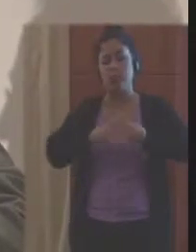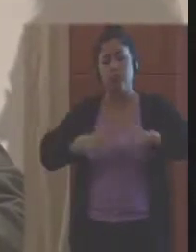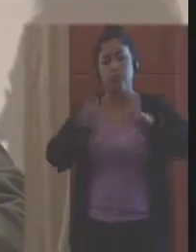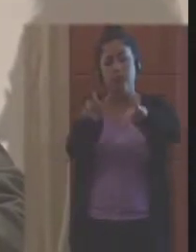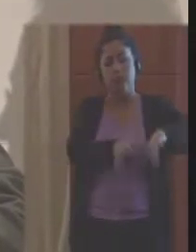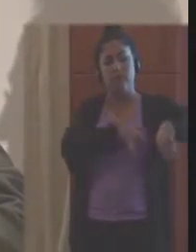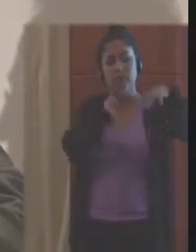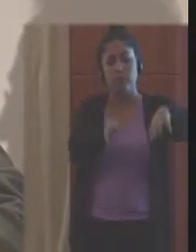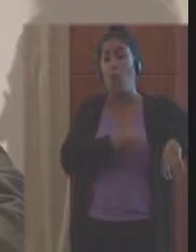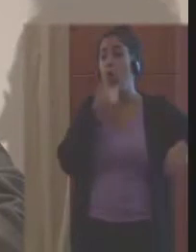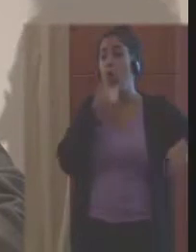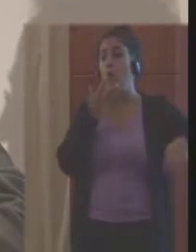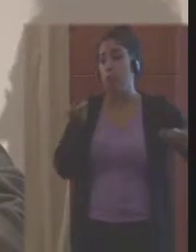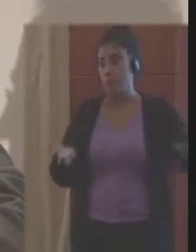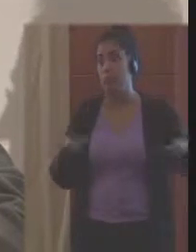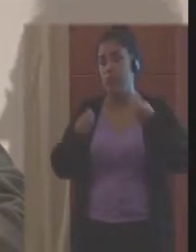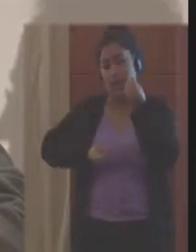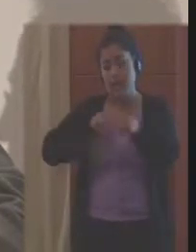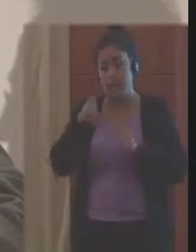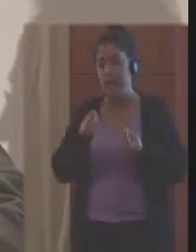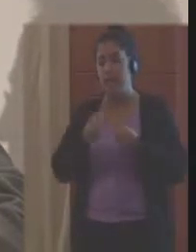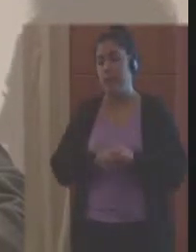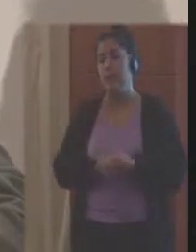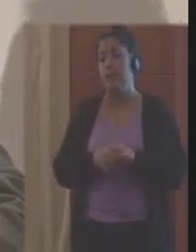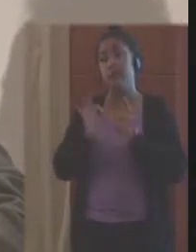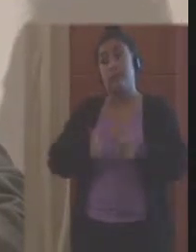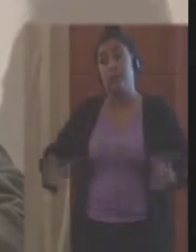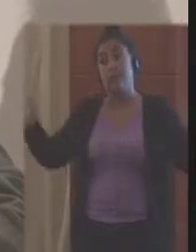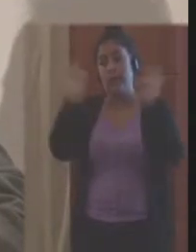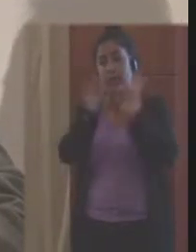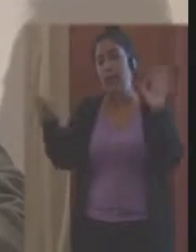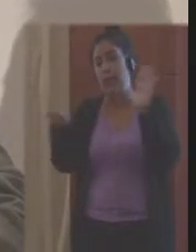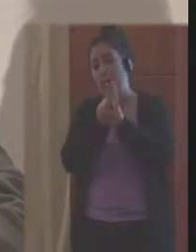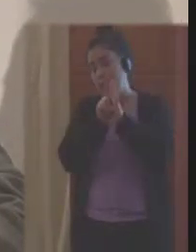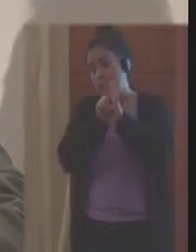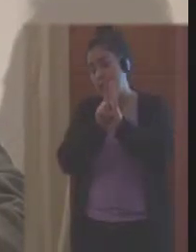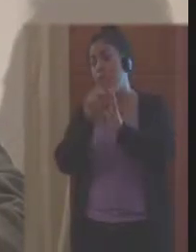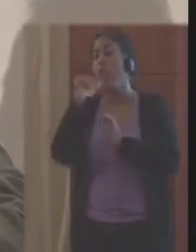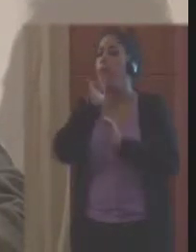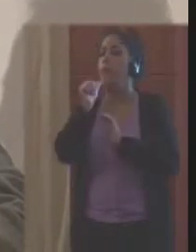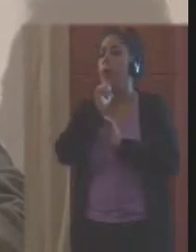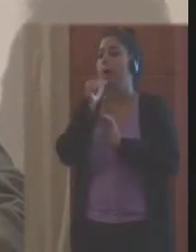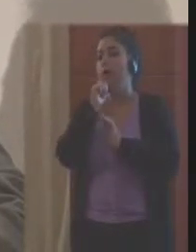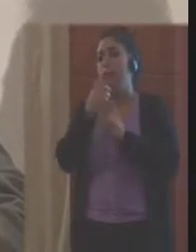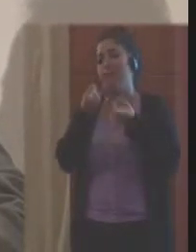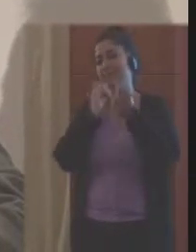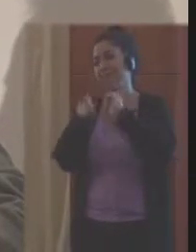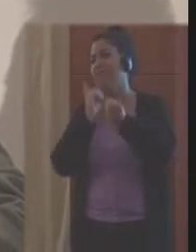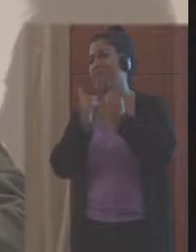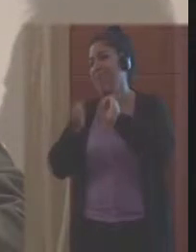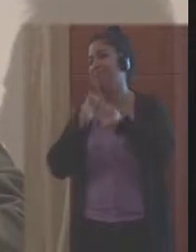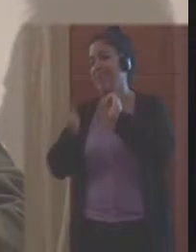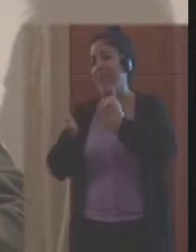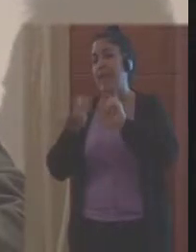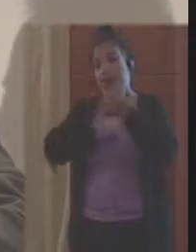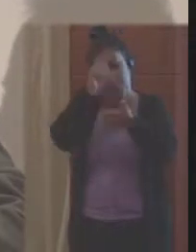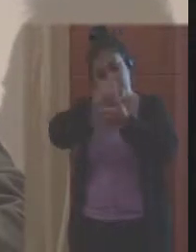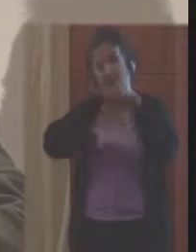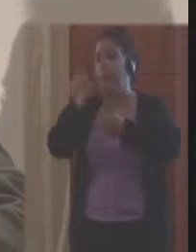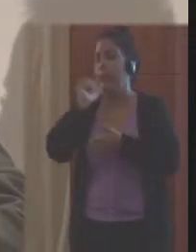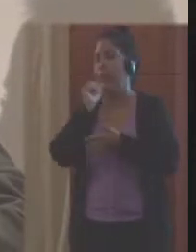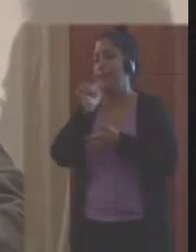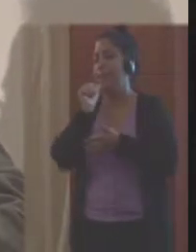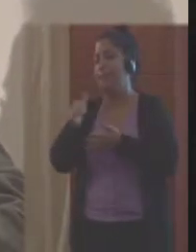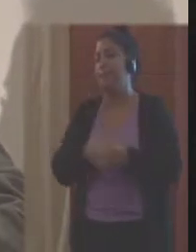etcétera. Entonces, la legislación ya está, pero todavía tiene que entrar en debate y ser aprobada, por